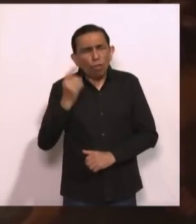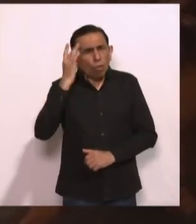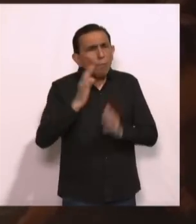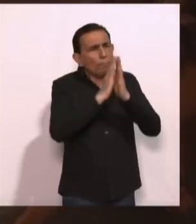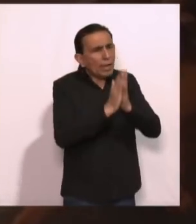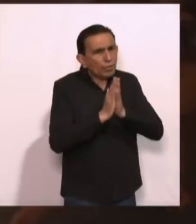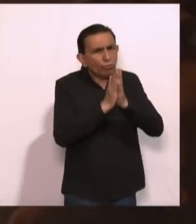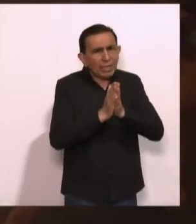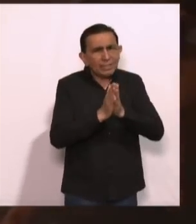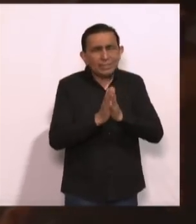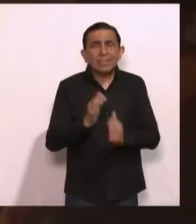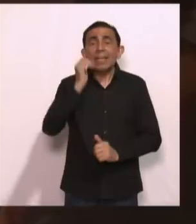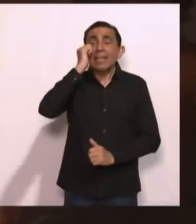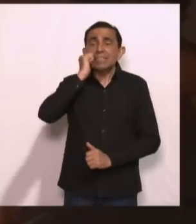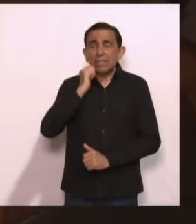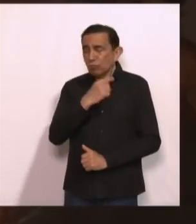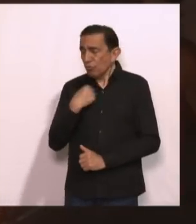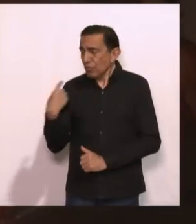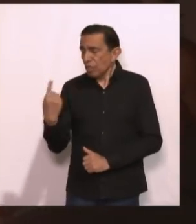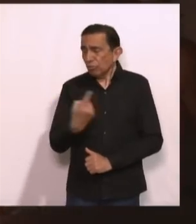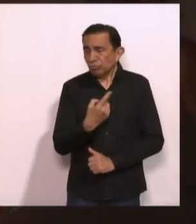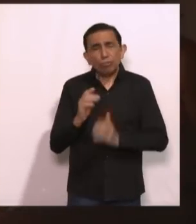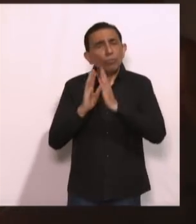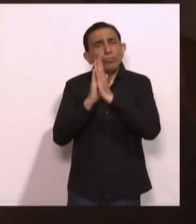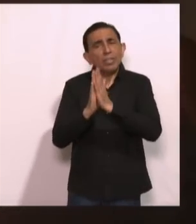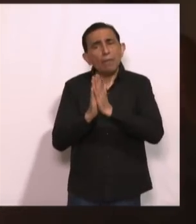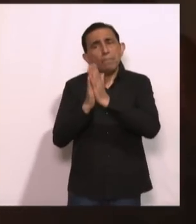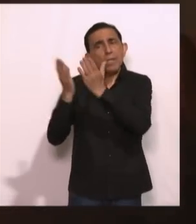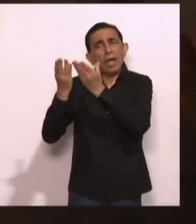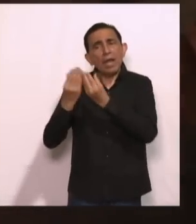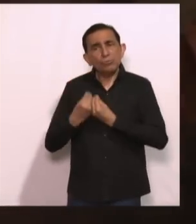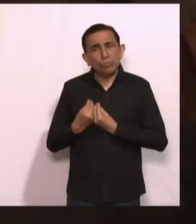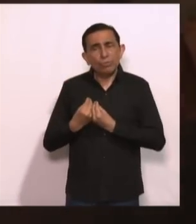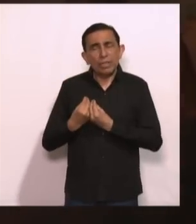Señor, ten piedad de nosotros.